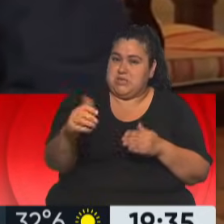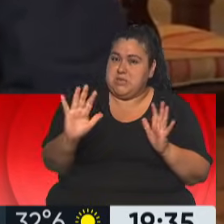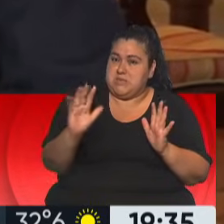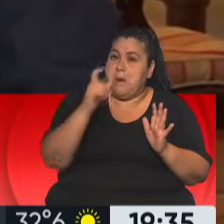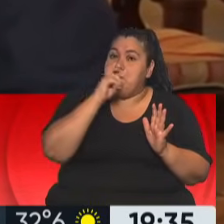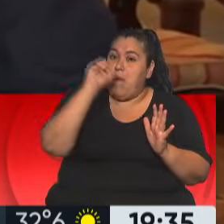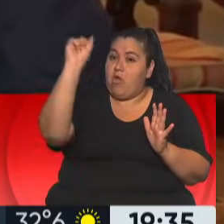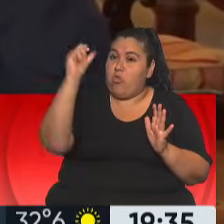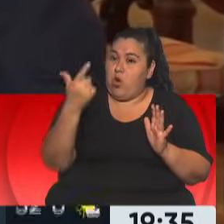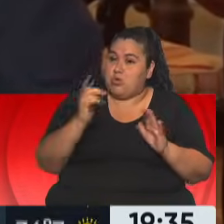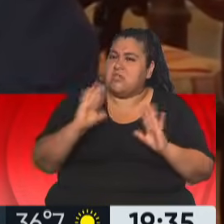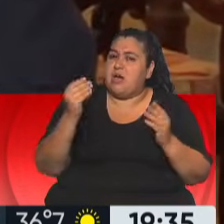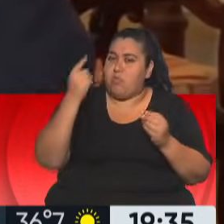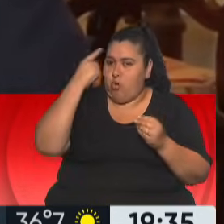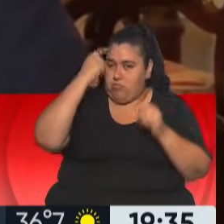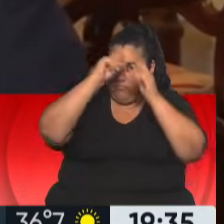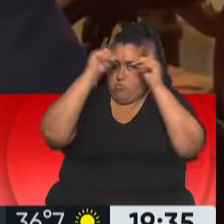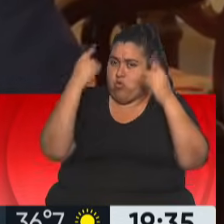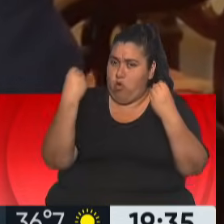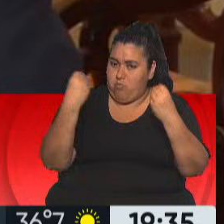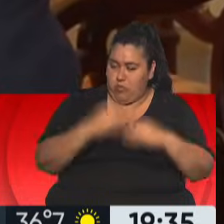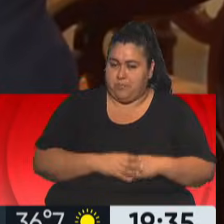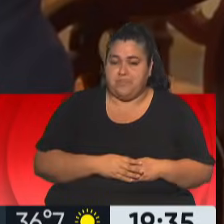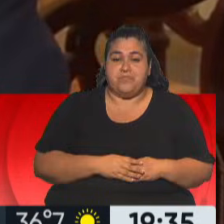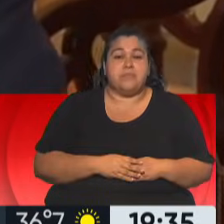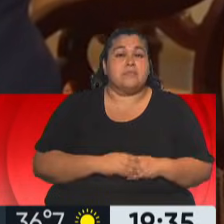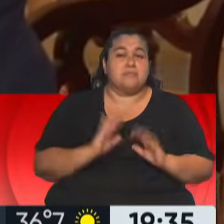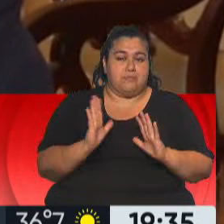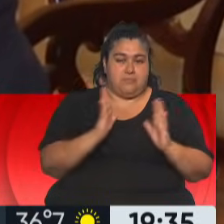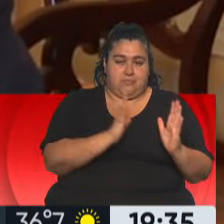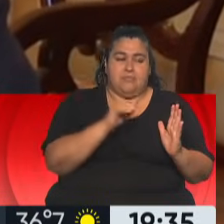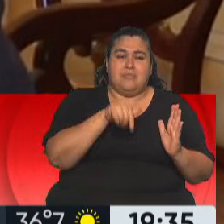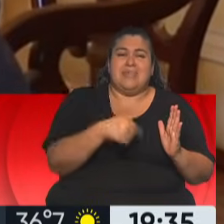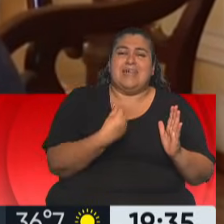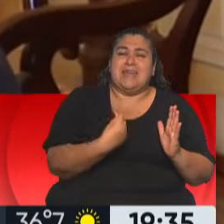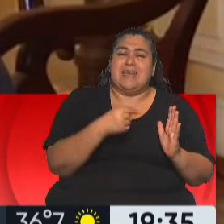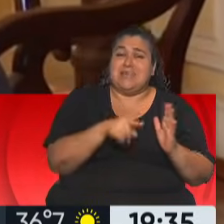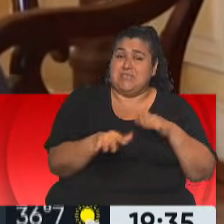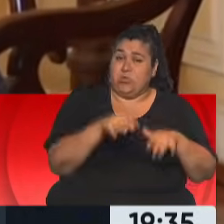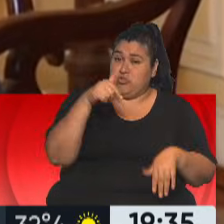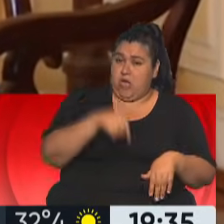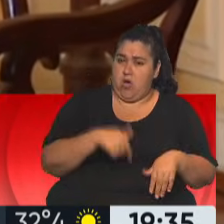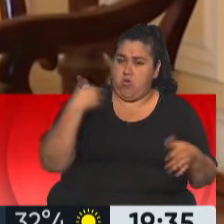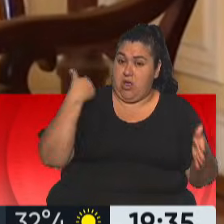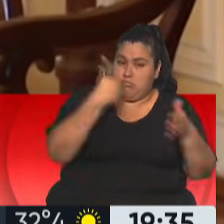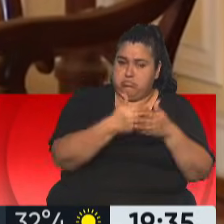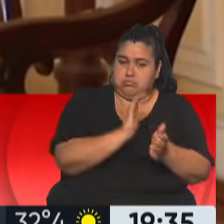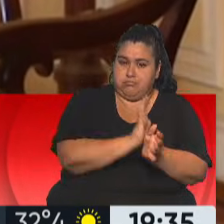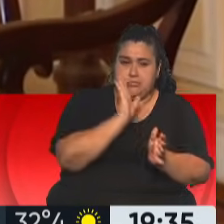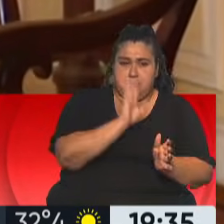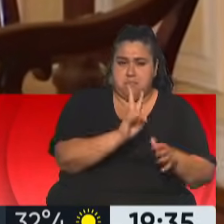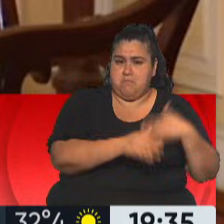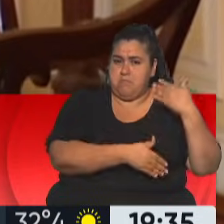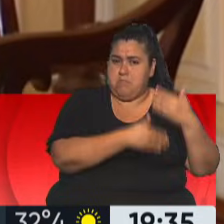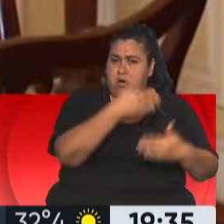lo primero es una conmoción porque estamos hablando de un cambio de paradigma de Estados Unidos que pasa a la acción,